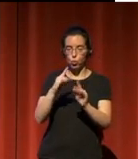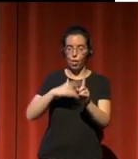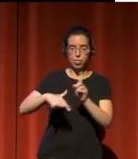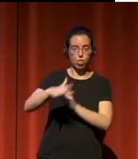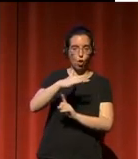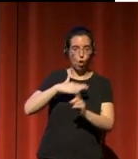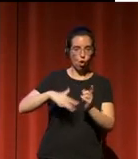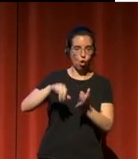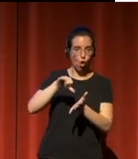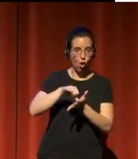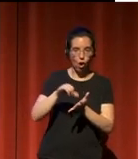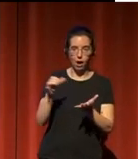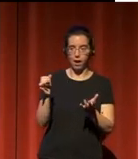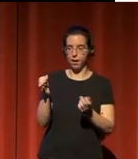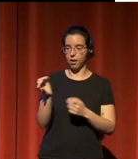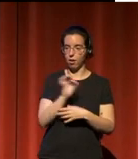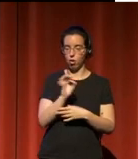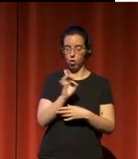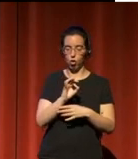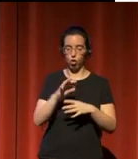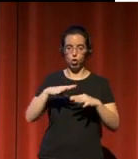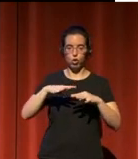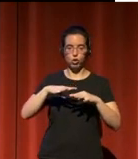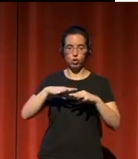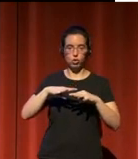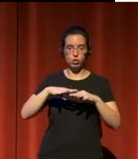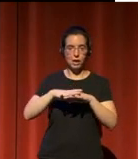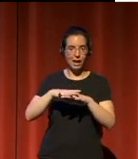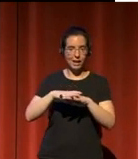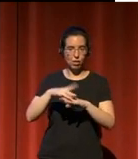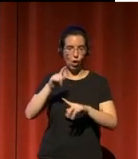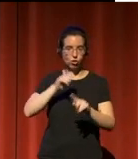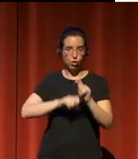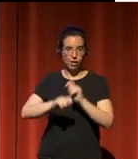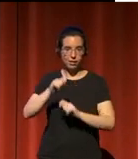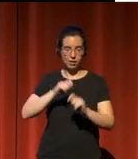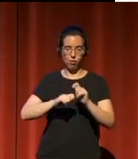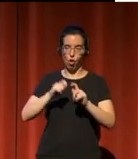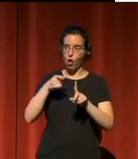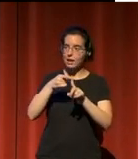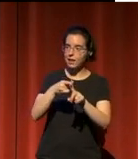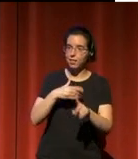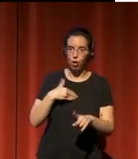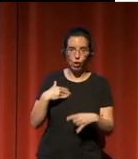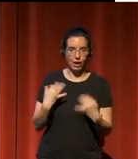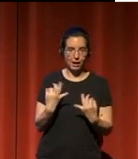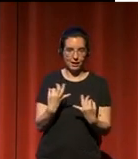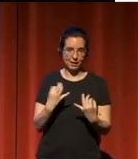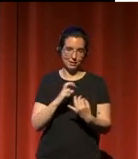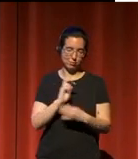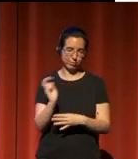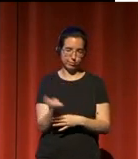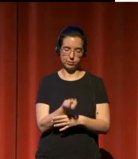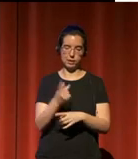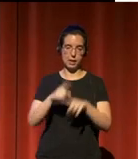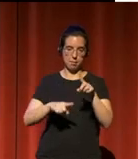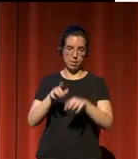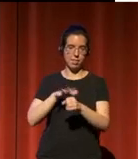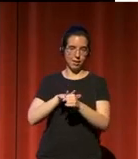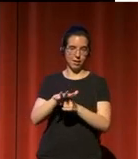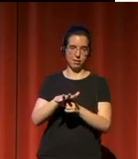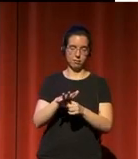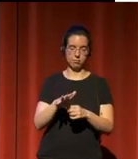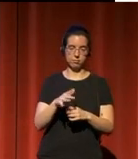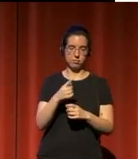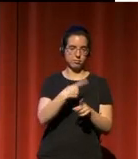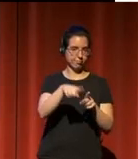local que hay del tejido asociativo de las intencionalidades etcétera vale de manera que podemos ver